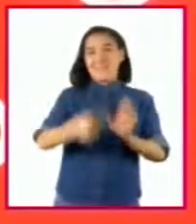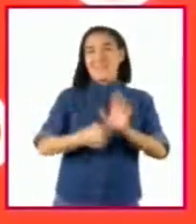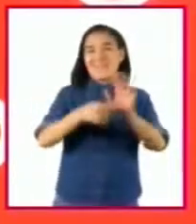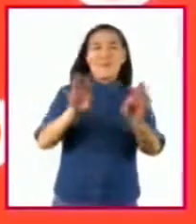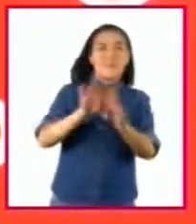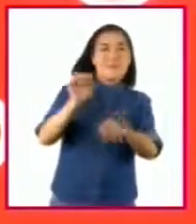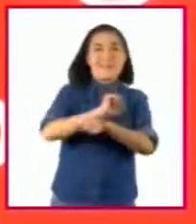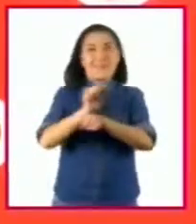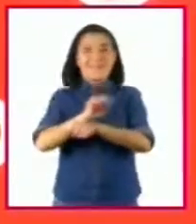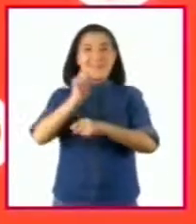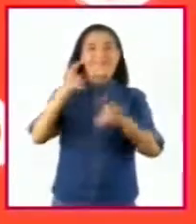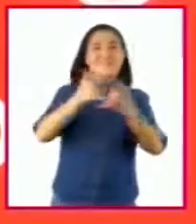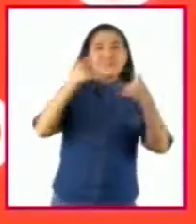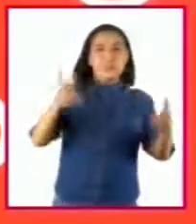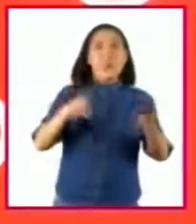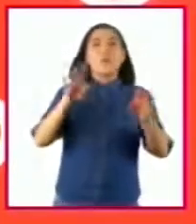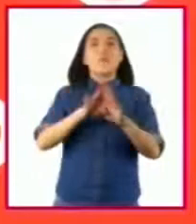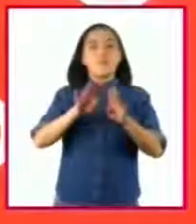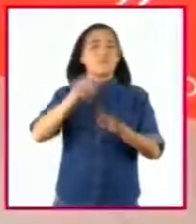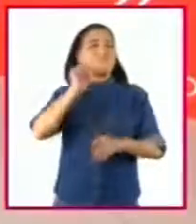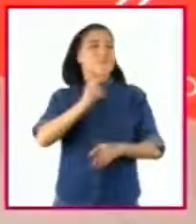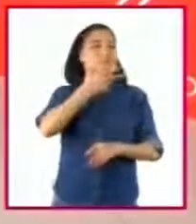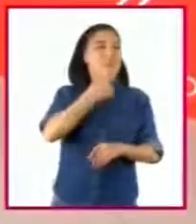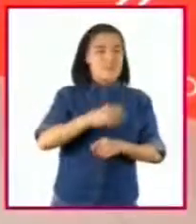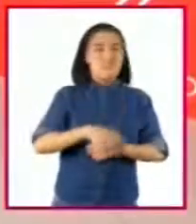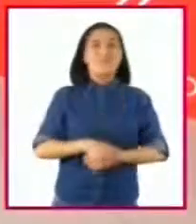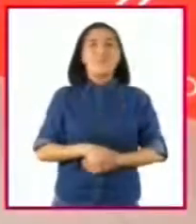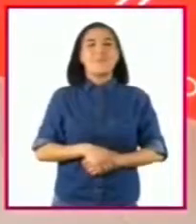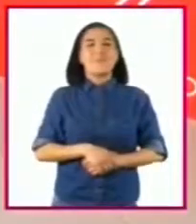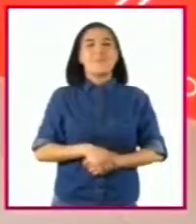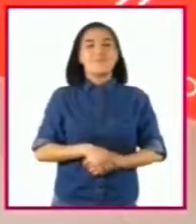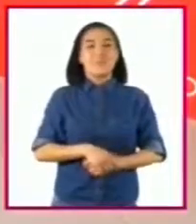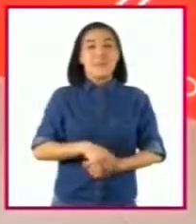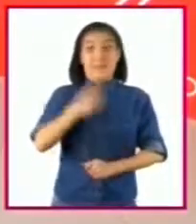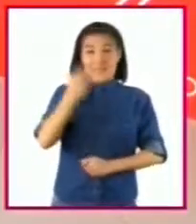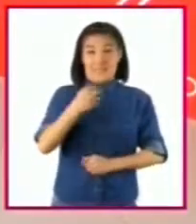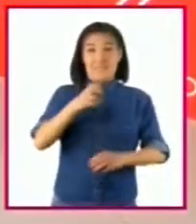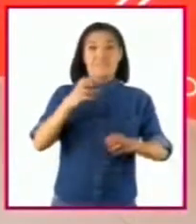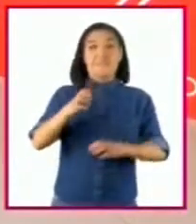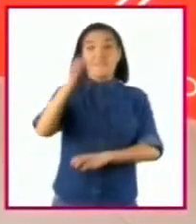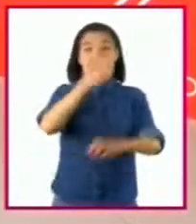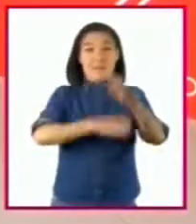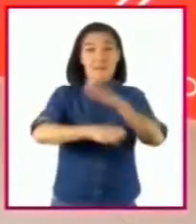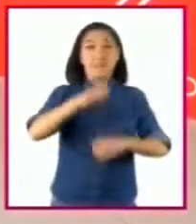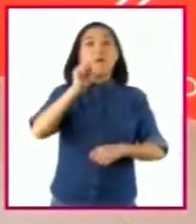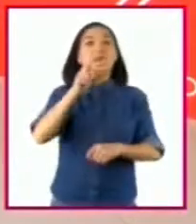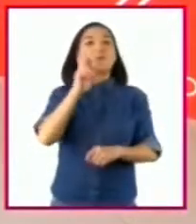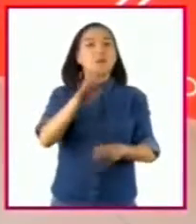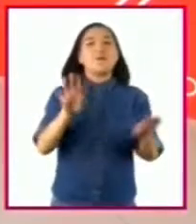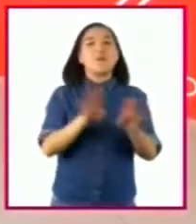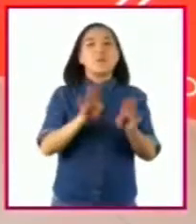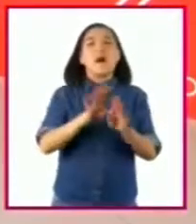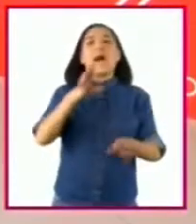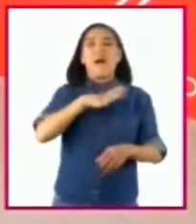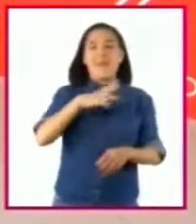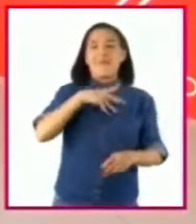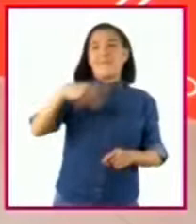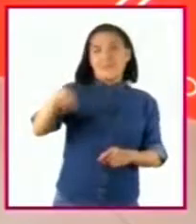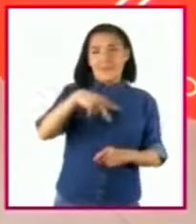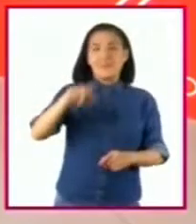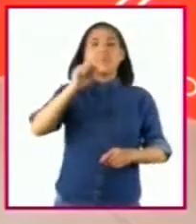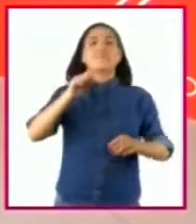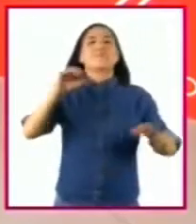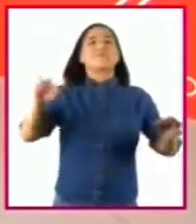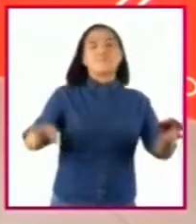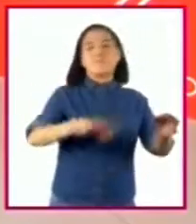la interpretación del actor o actriz. Esos elementos también los podemos encontrar en la danza y la ópera, ya